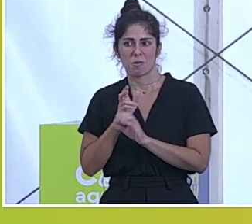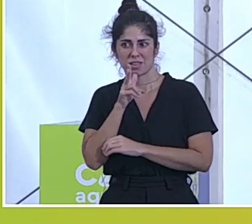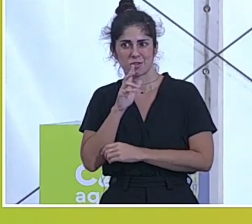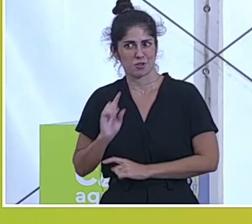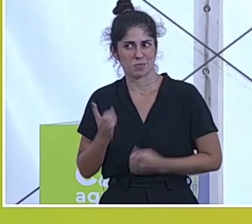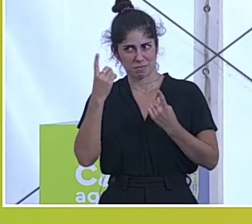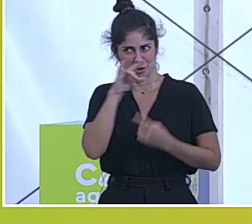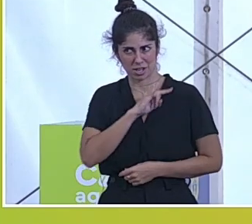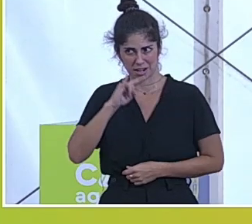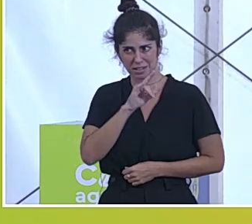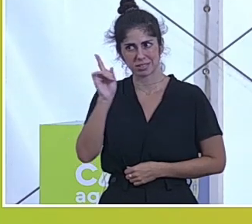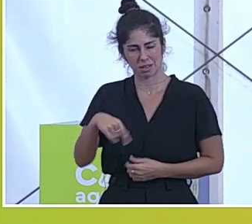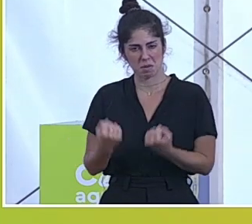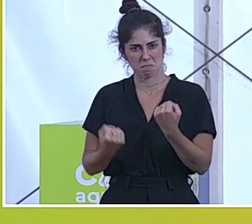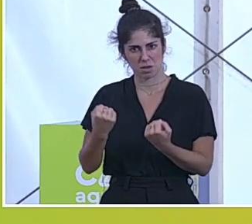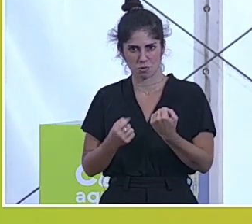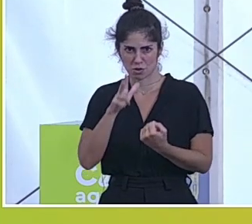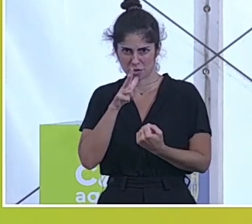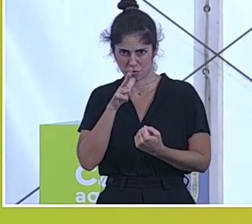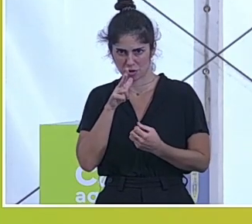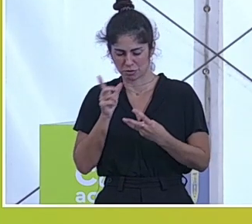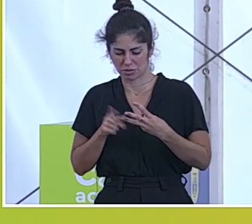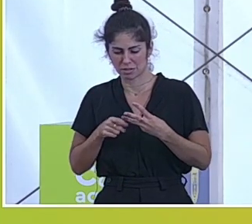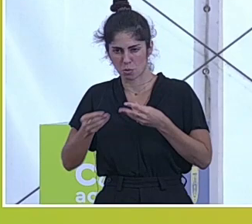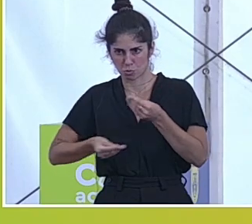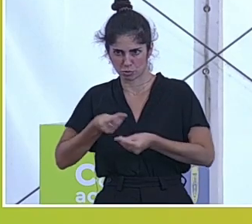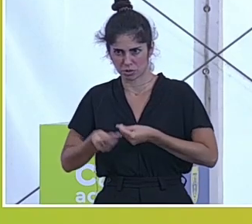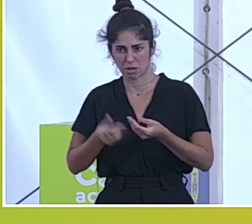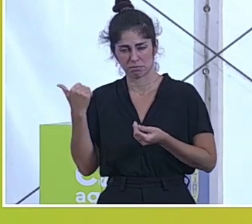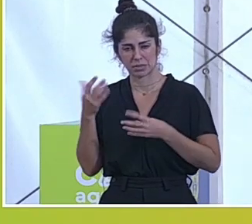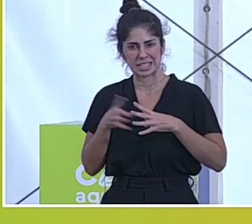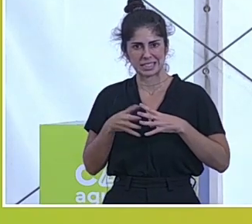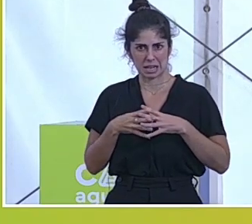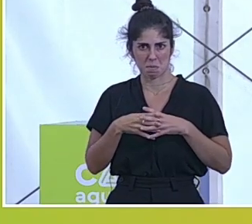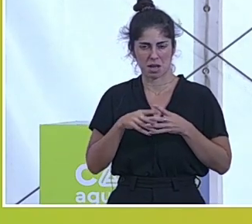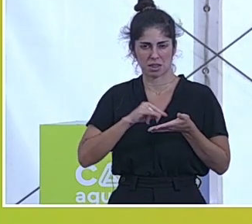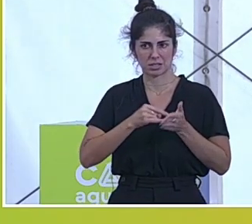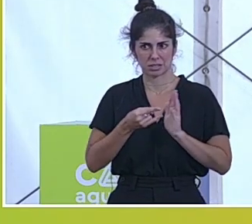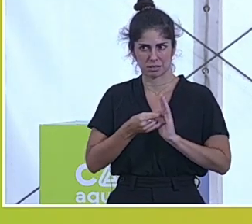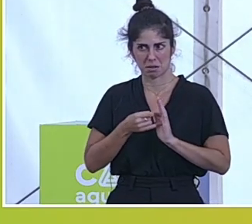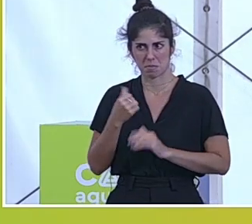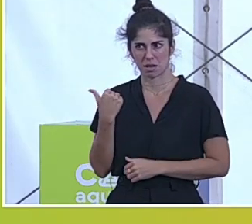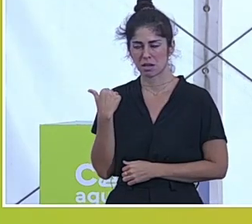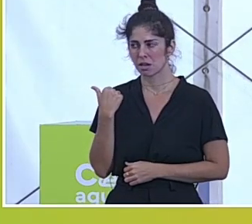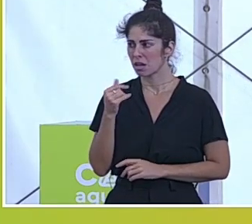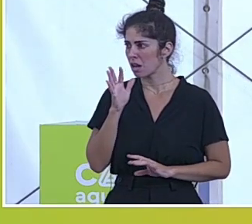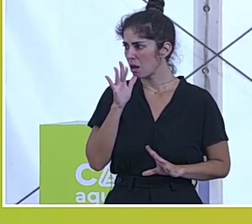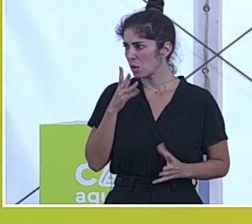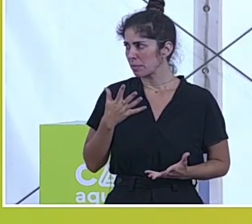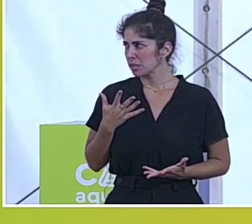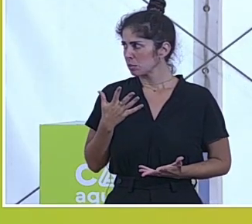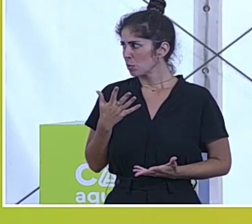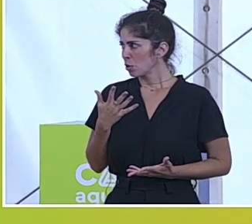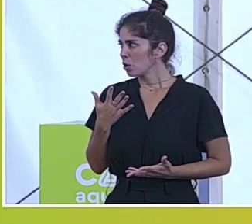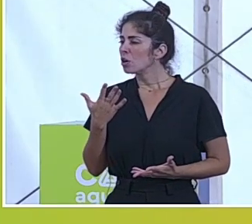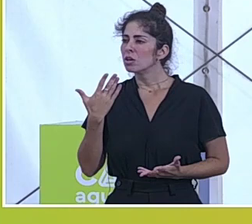vehículo de hidrógeno, ¿vale? Entonces, este es el esquema del sistema. Digamos que actualmente ya se han